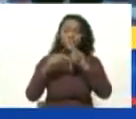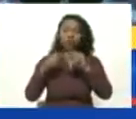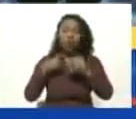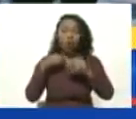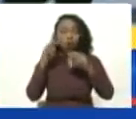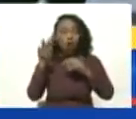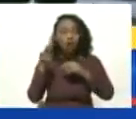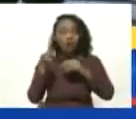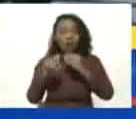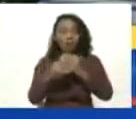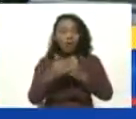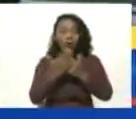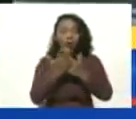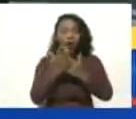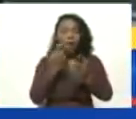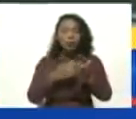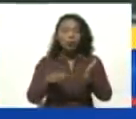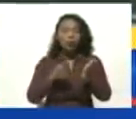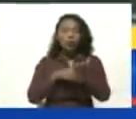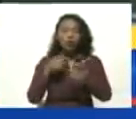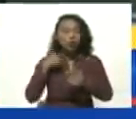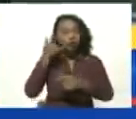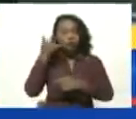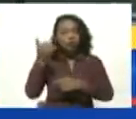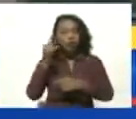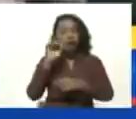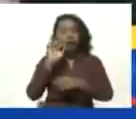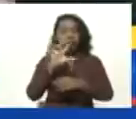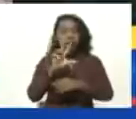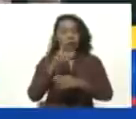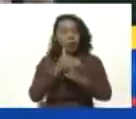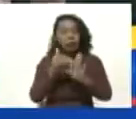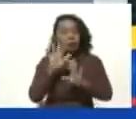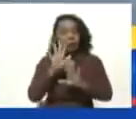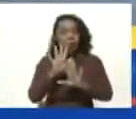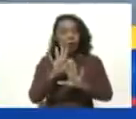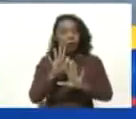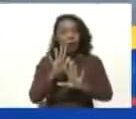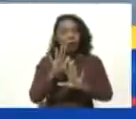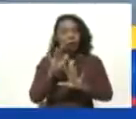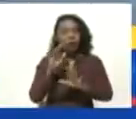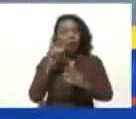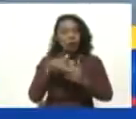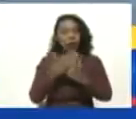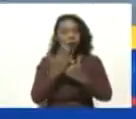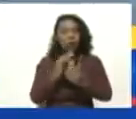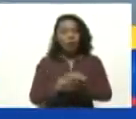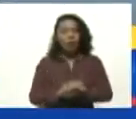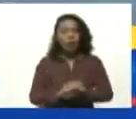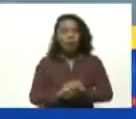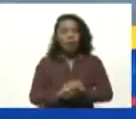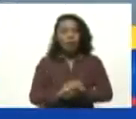madrugada, a repetición, y por eso no te llamé, eran las 3:30 de la mañana, no te llamé.